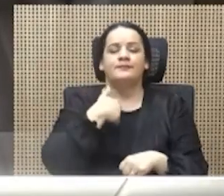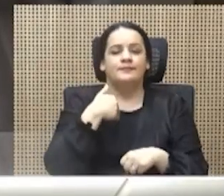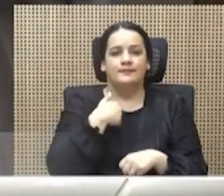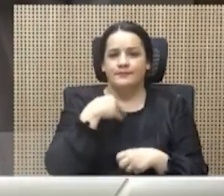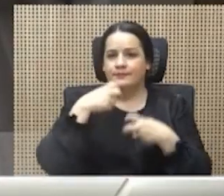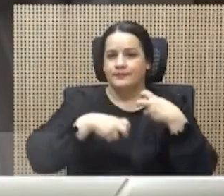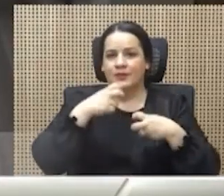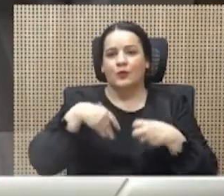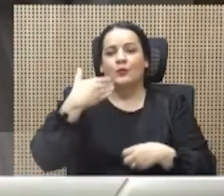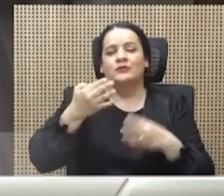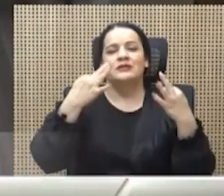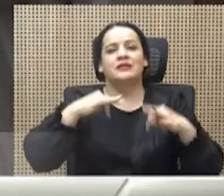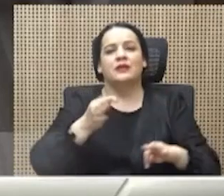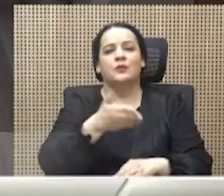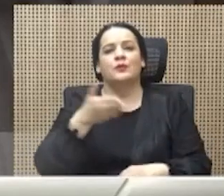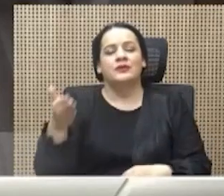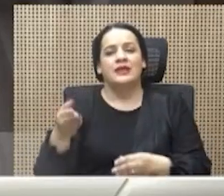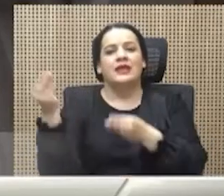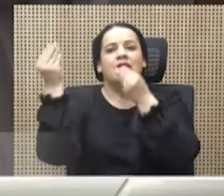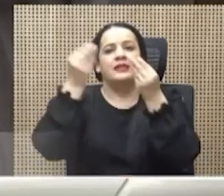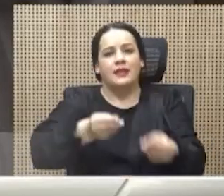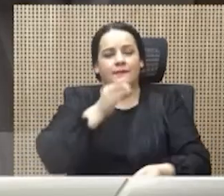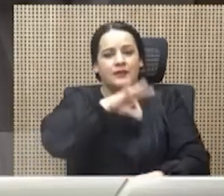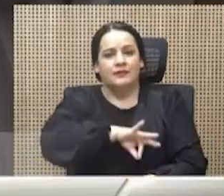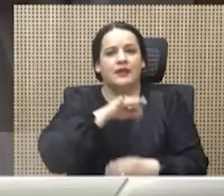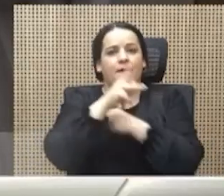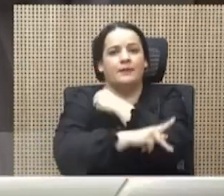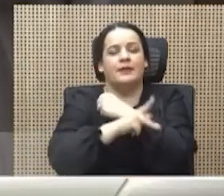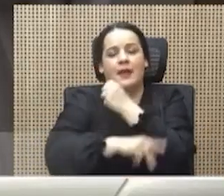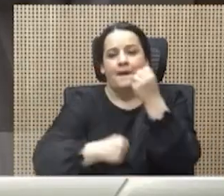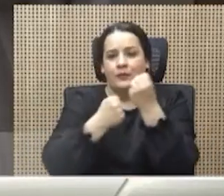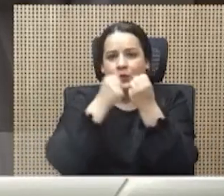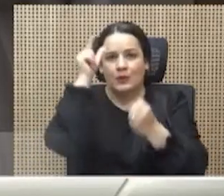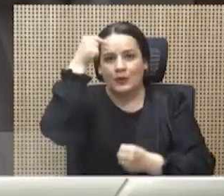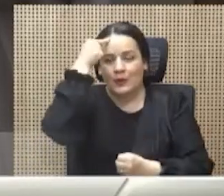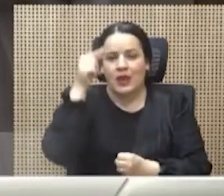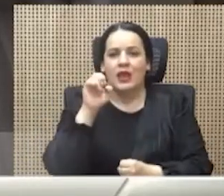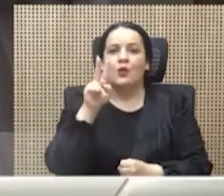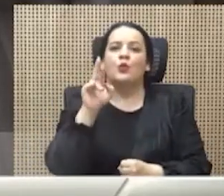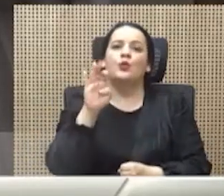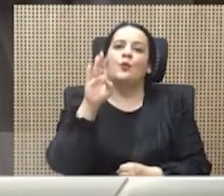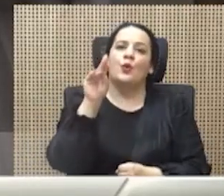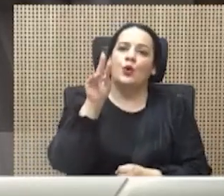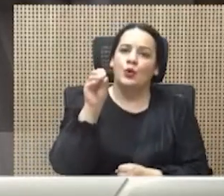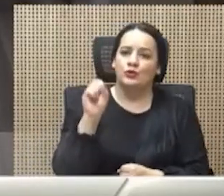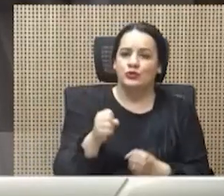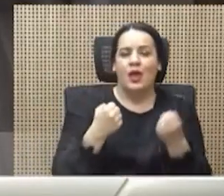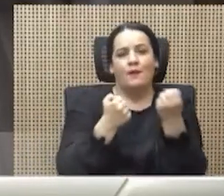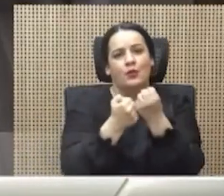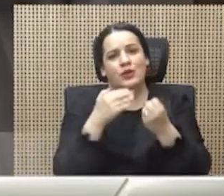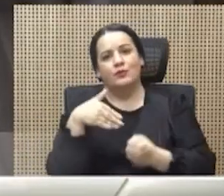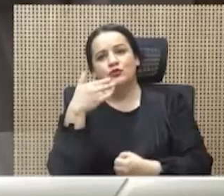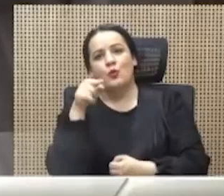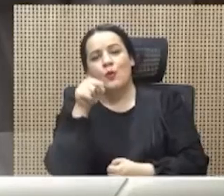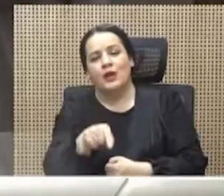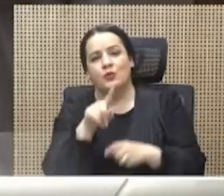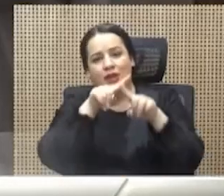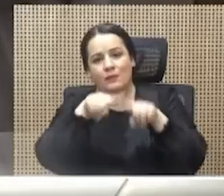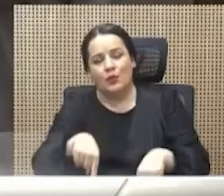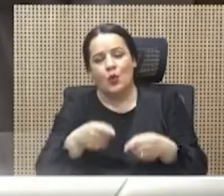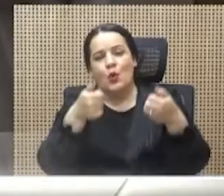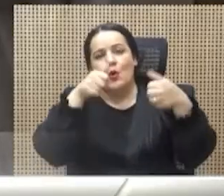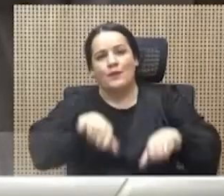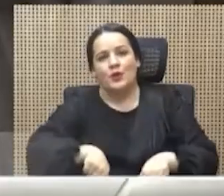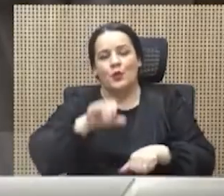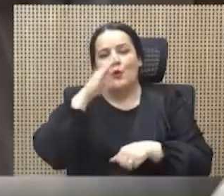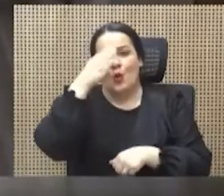trate de cosas que vayan a traer beneficio al país. Apoyamos al gobierno en los eurobonos, apoyamos cuando eliminó el convenio con Cuba,